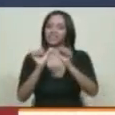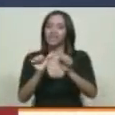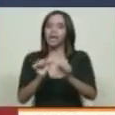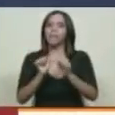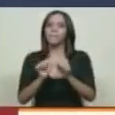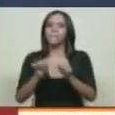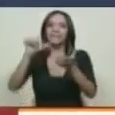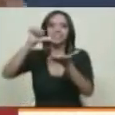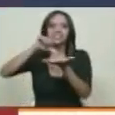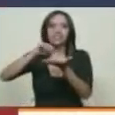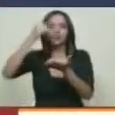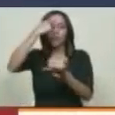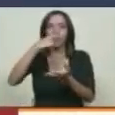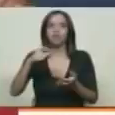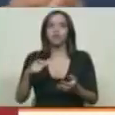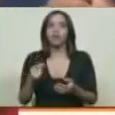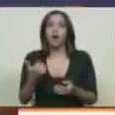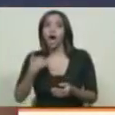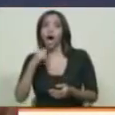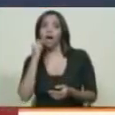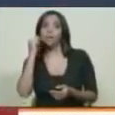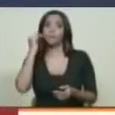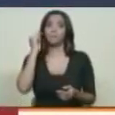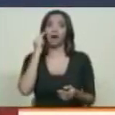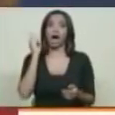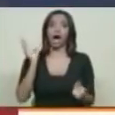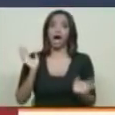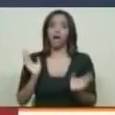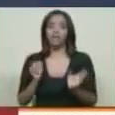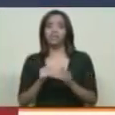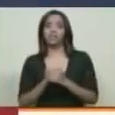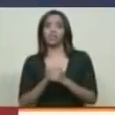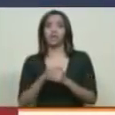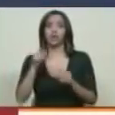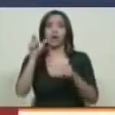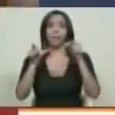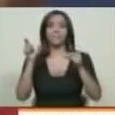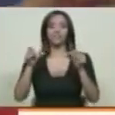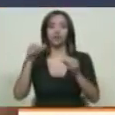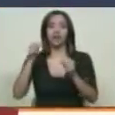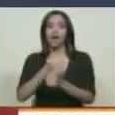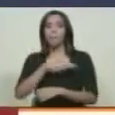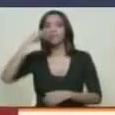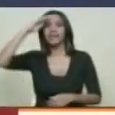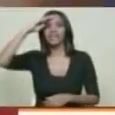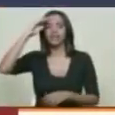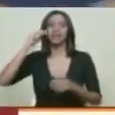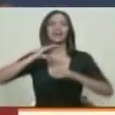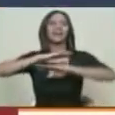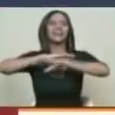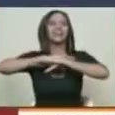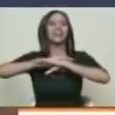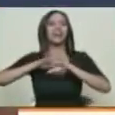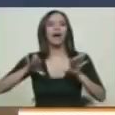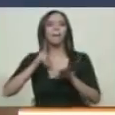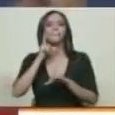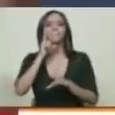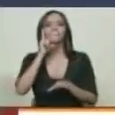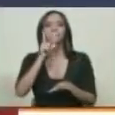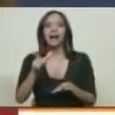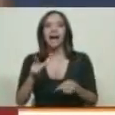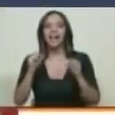del pueblo. ¡Ay, que está padrinado por un PNV, que está padrinado por un guardia, que tiene un padrino tal! Mala suerte,